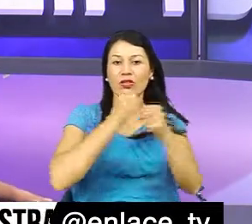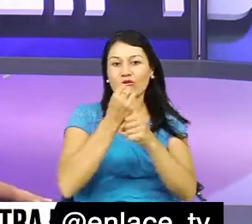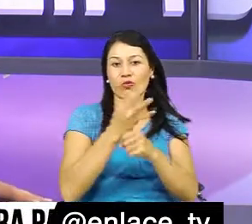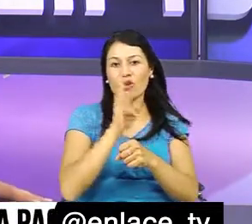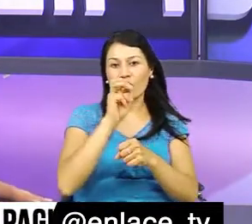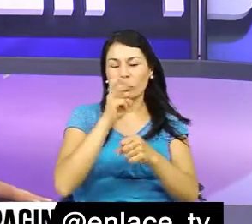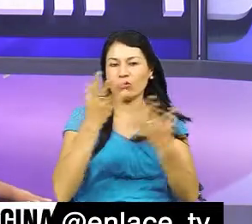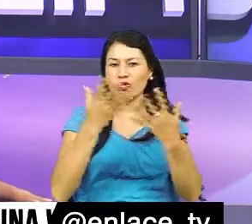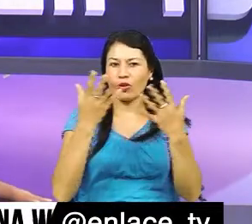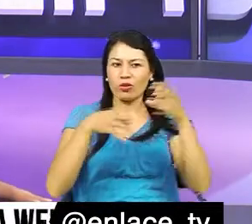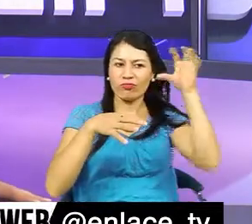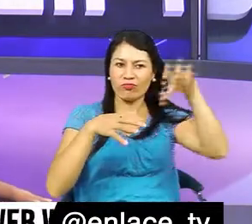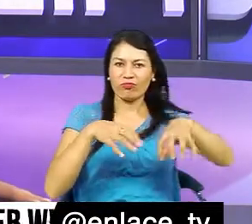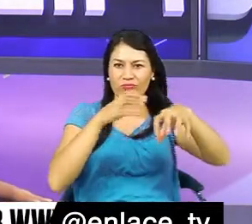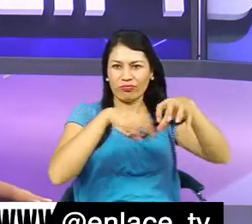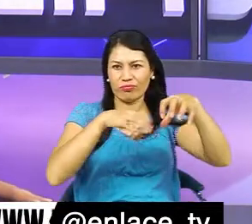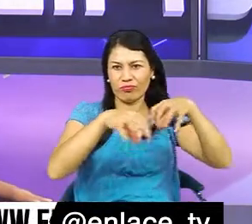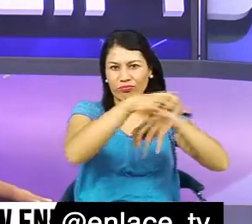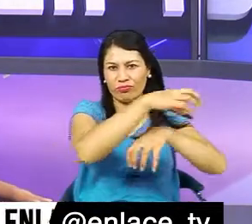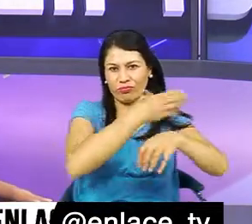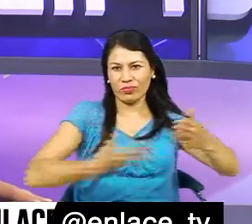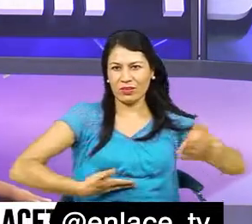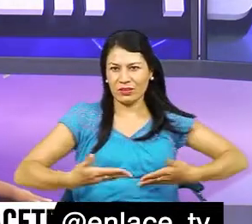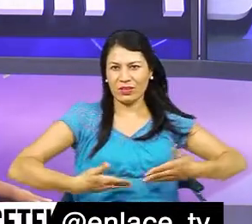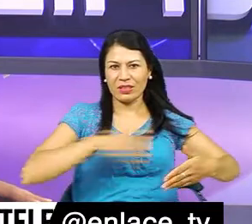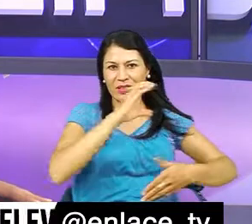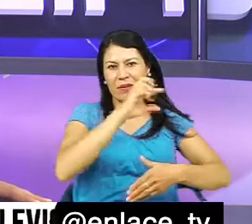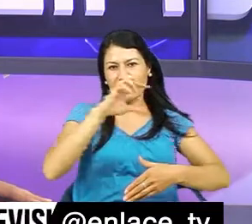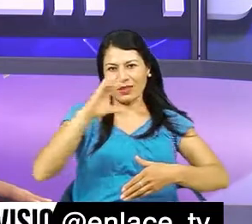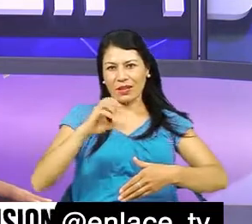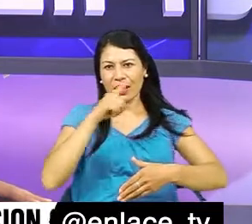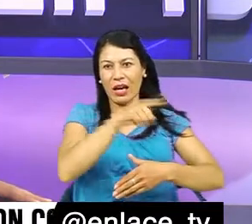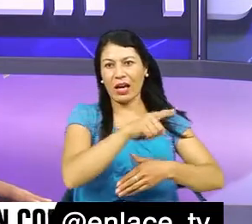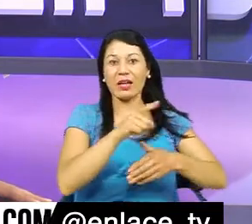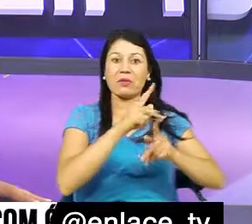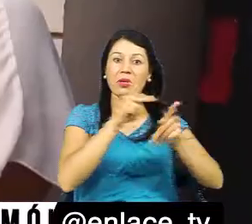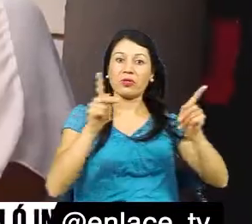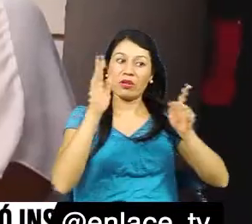los clientes de este establecimiento comercial se llevaron grandes sorpresas.